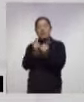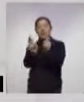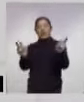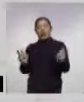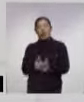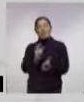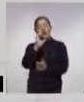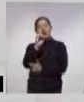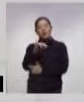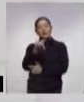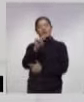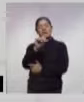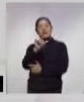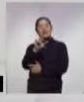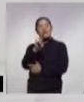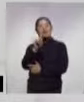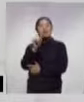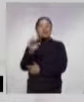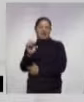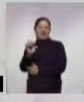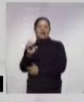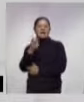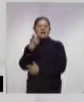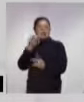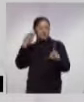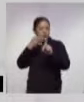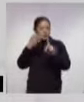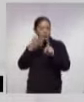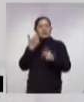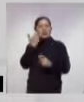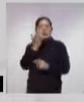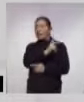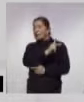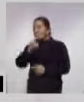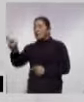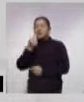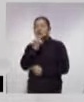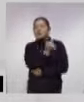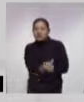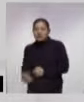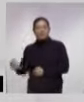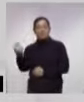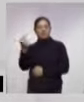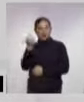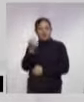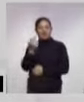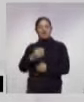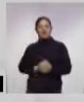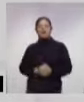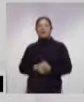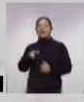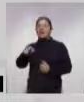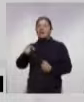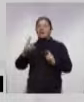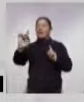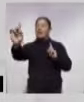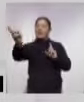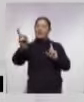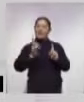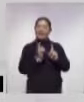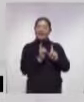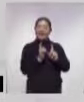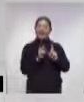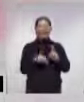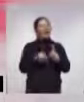Contarte. La idea es, bueno, pues ofrecer al público infantil la posibilidad de acercarse